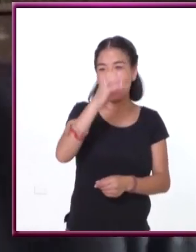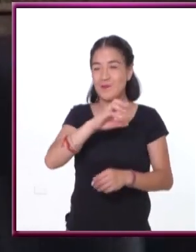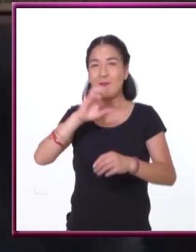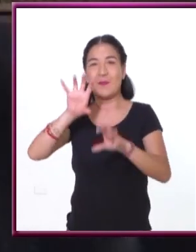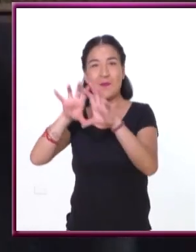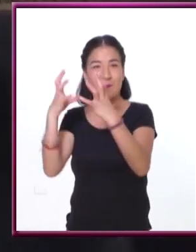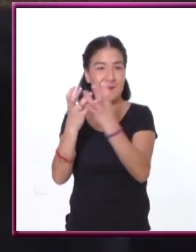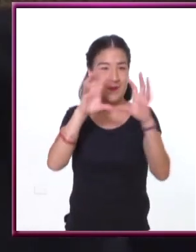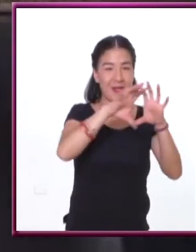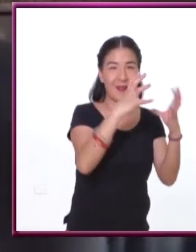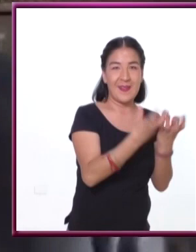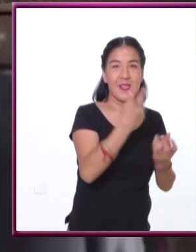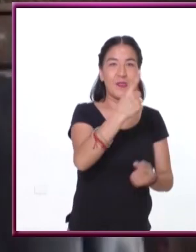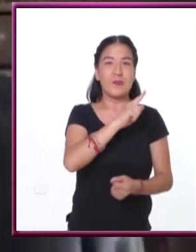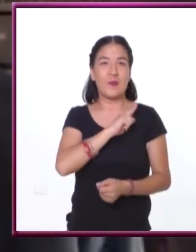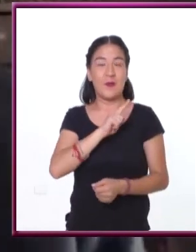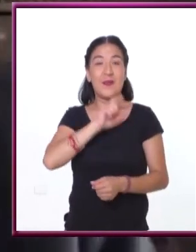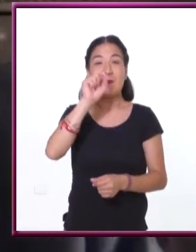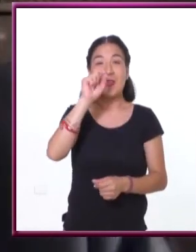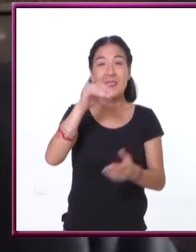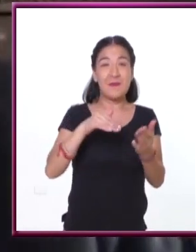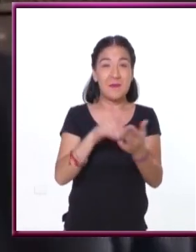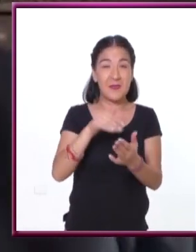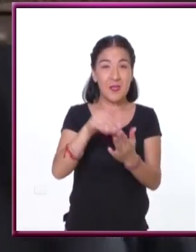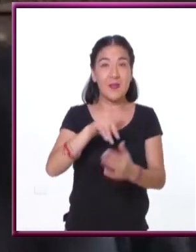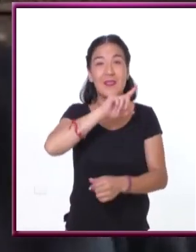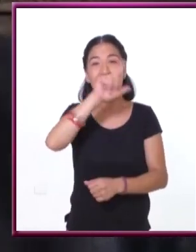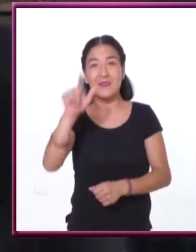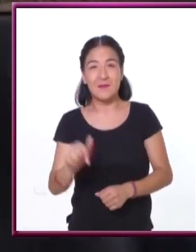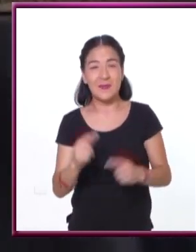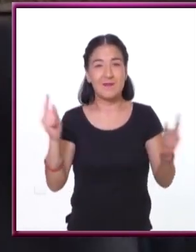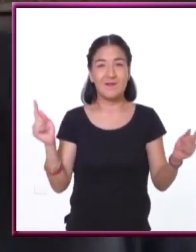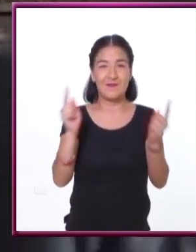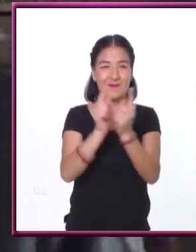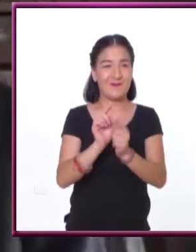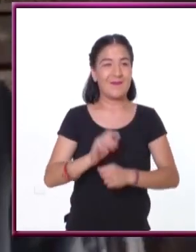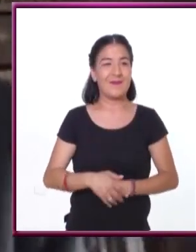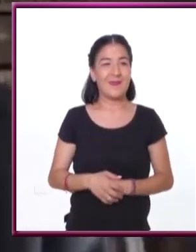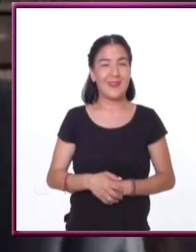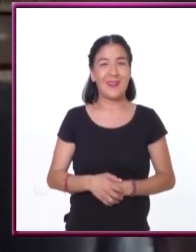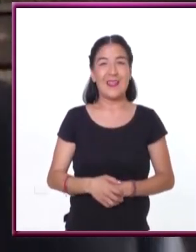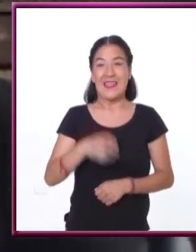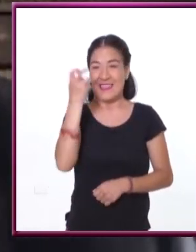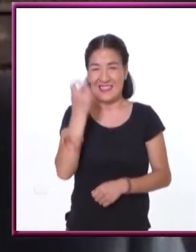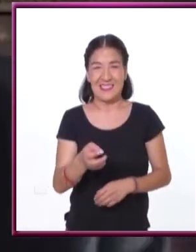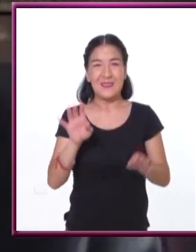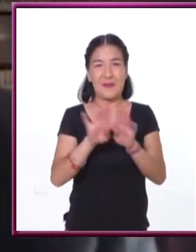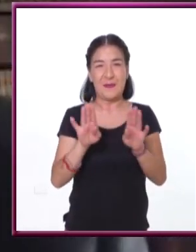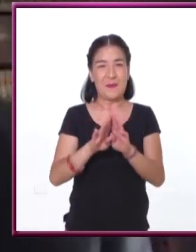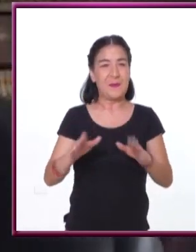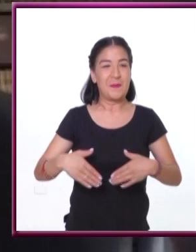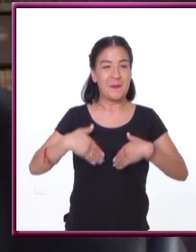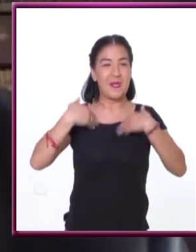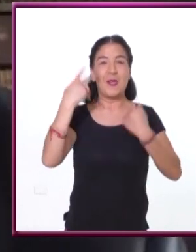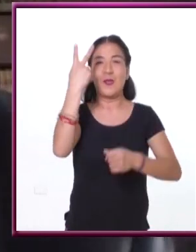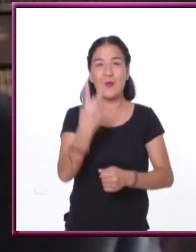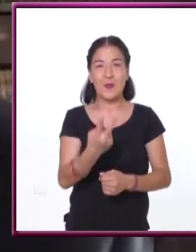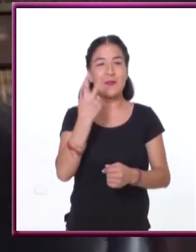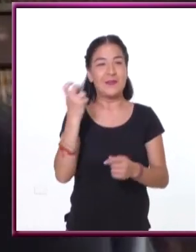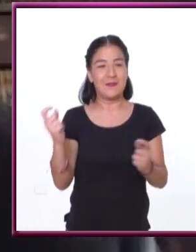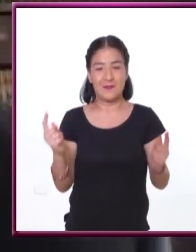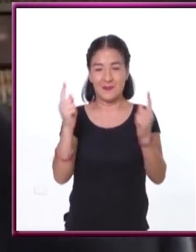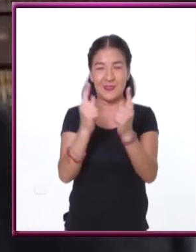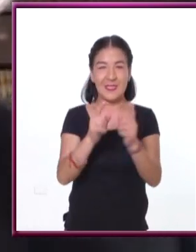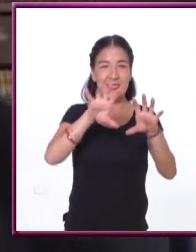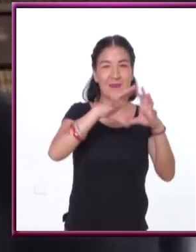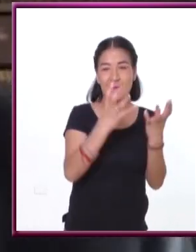20 millones se encontraron. Ese milagro de que 2 seres se encuentren y se enamoren